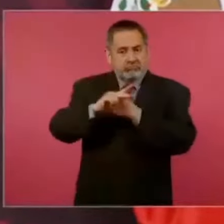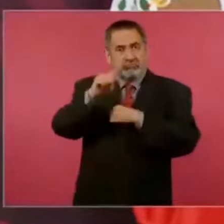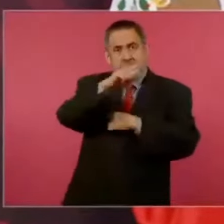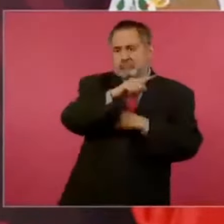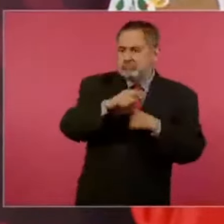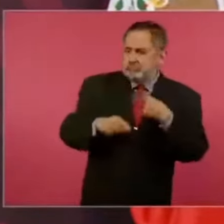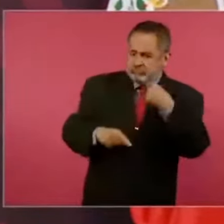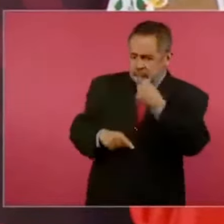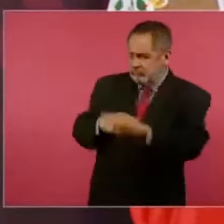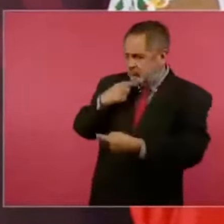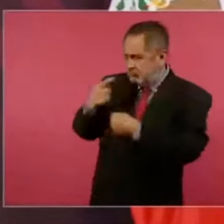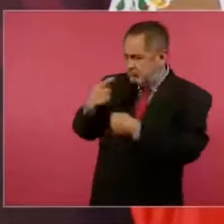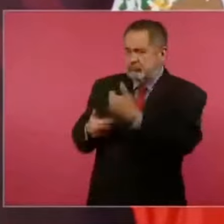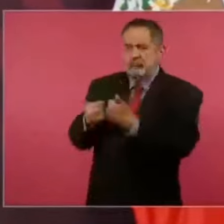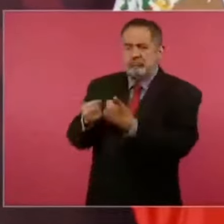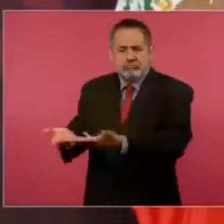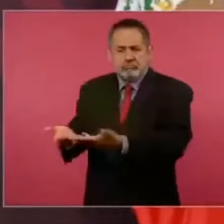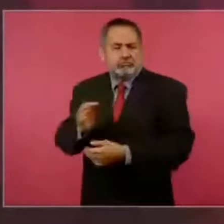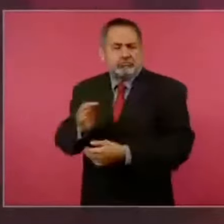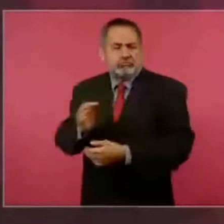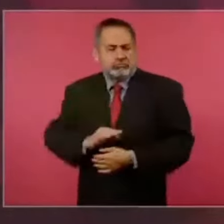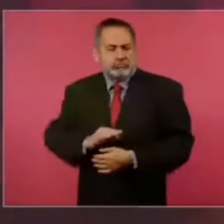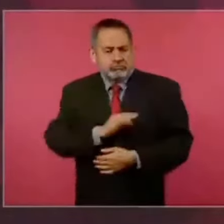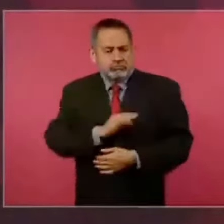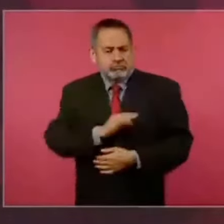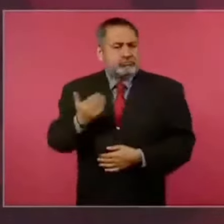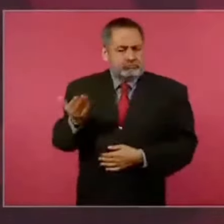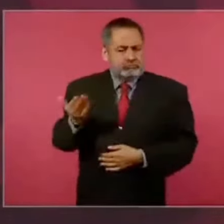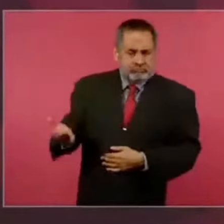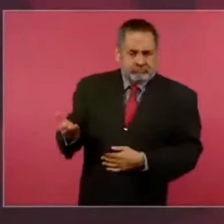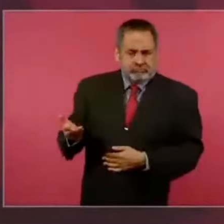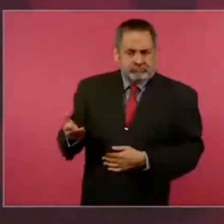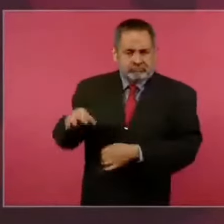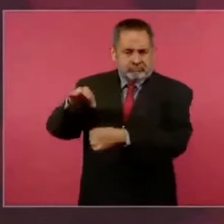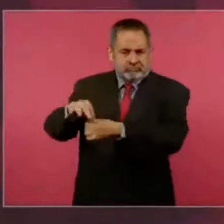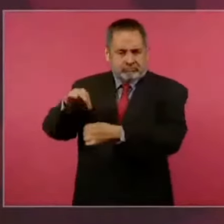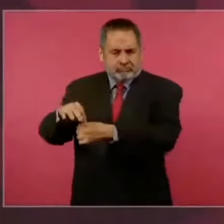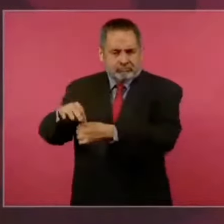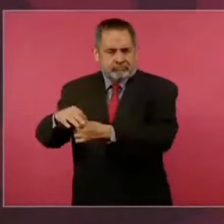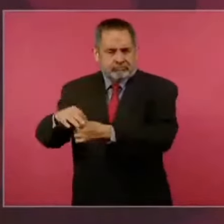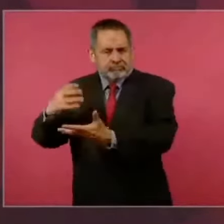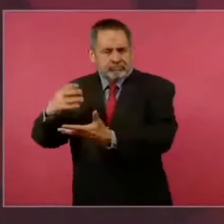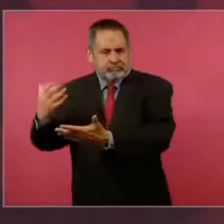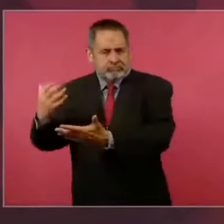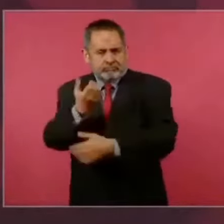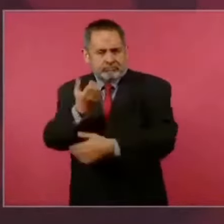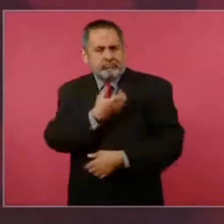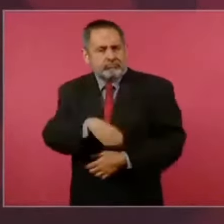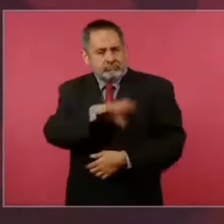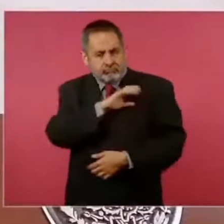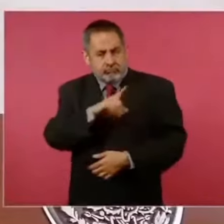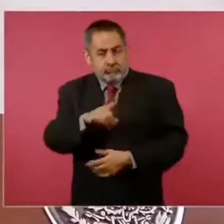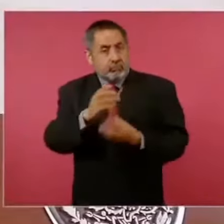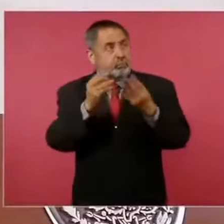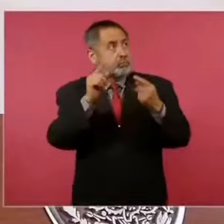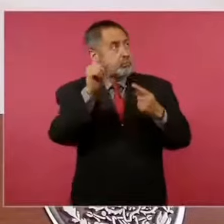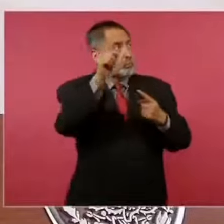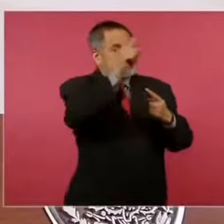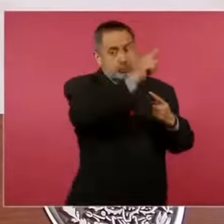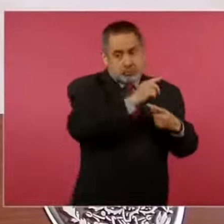felicitaron a la virtual presidenta electa, a Claudia Sheinbaum, todos, o sea,